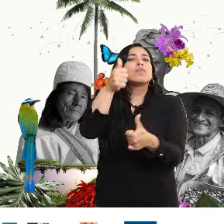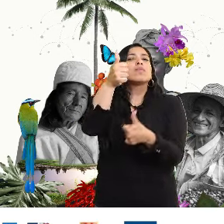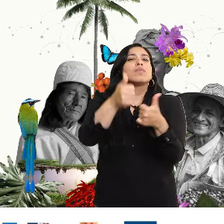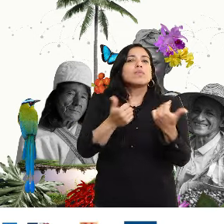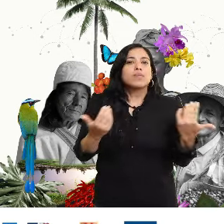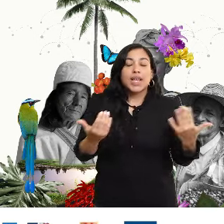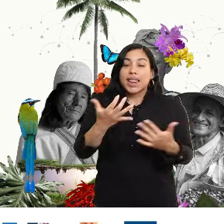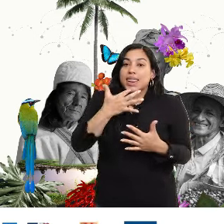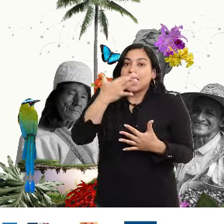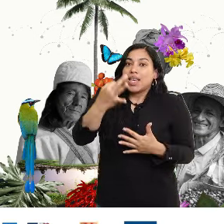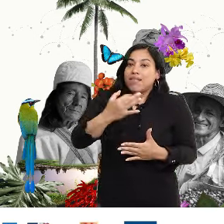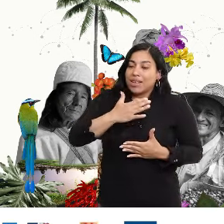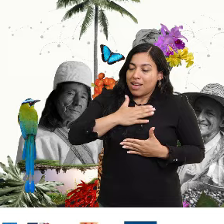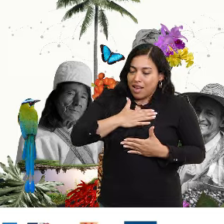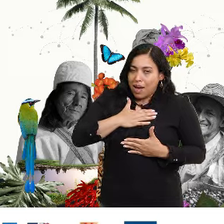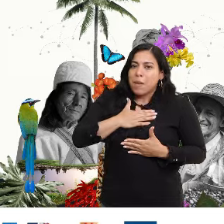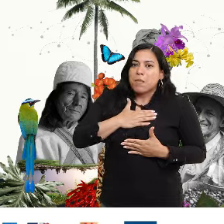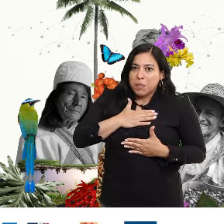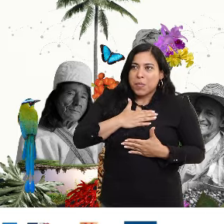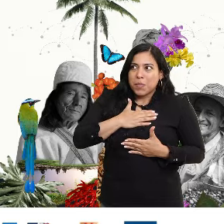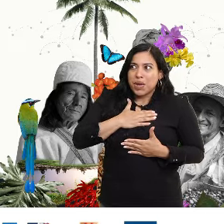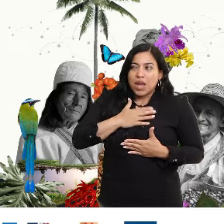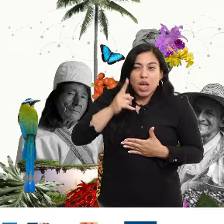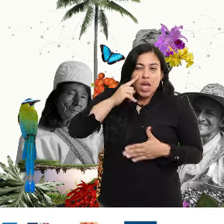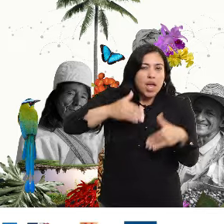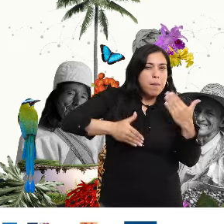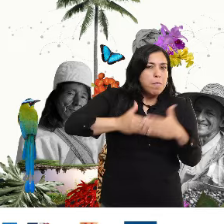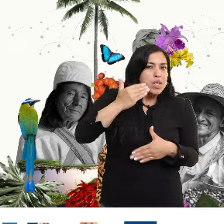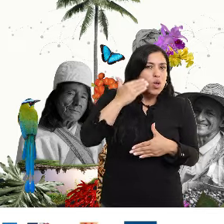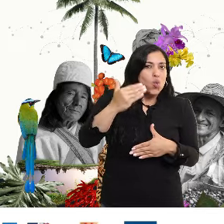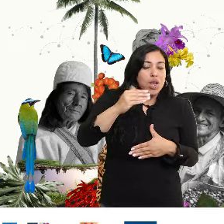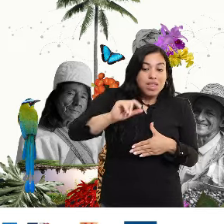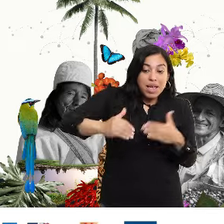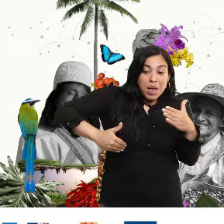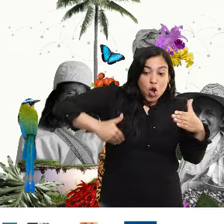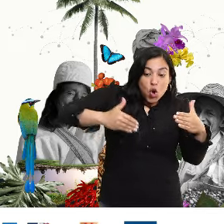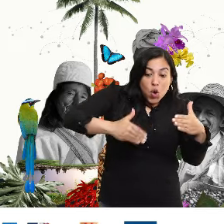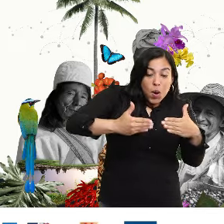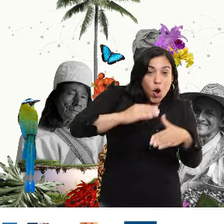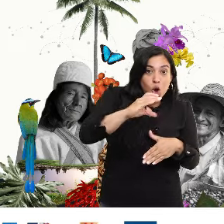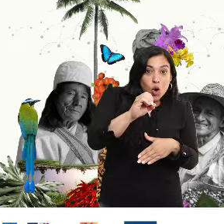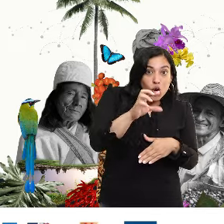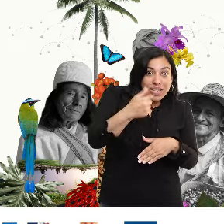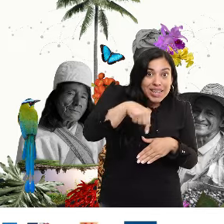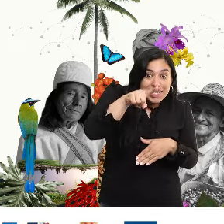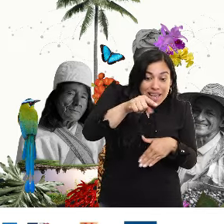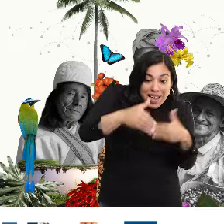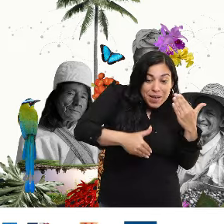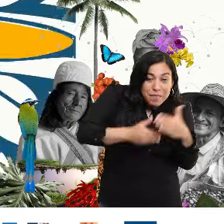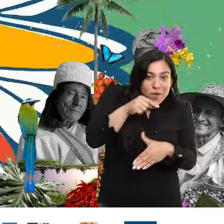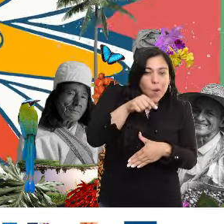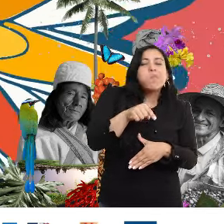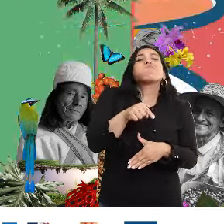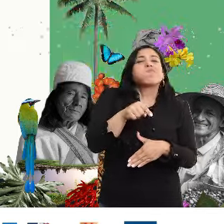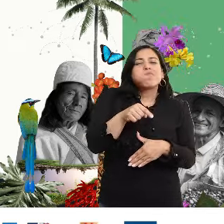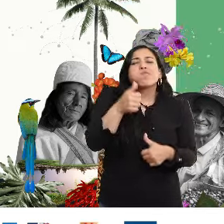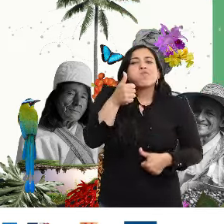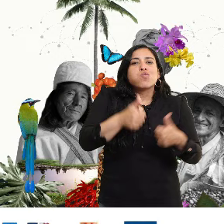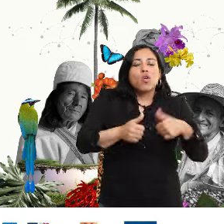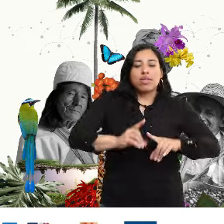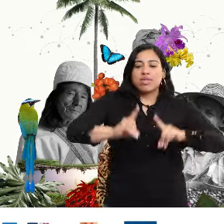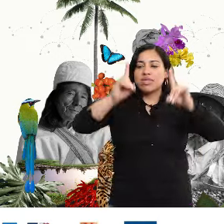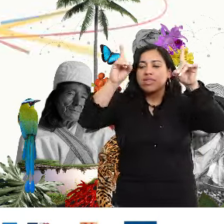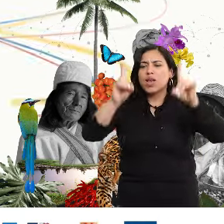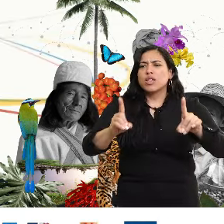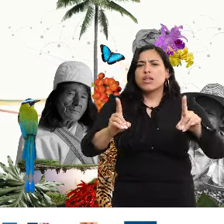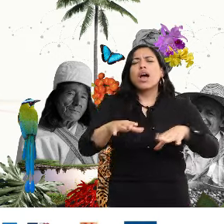a mí realmente empezó desde el primer momento del proceso de la COP16, que fue la decisión de